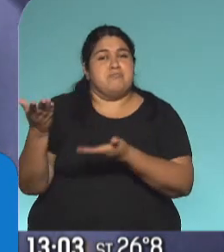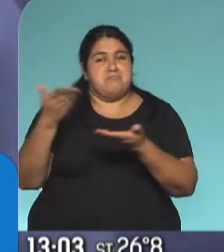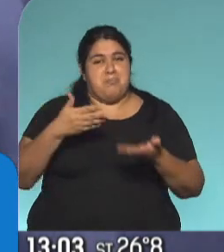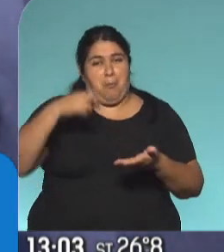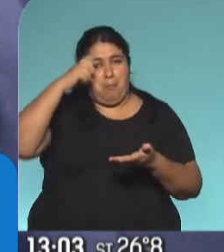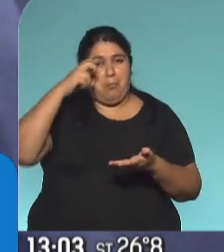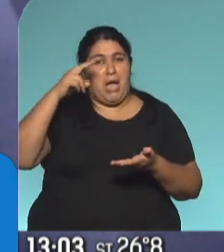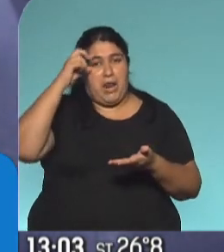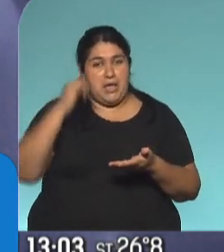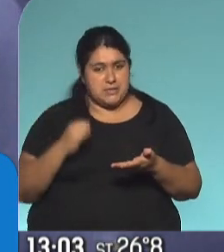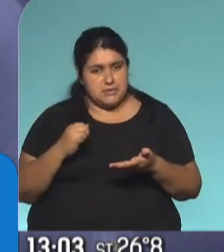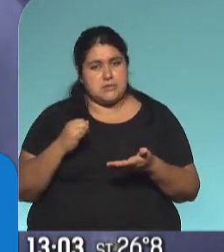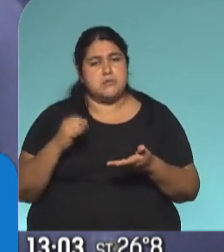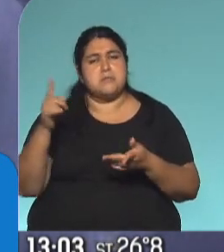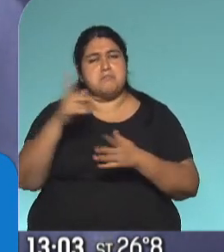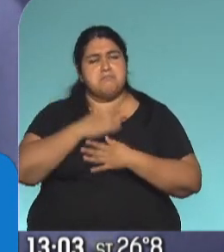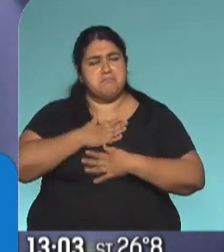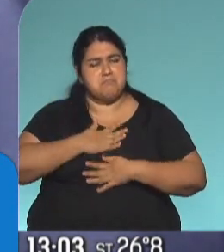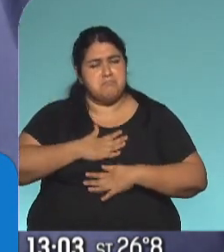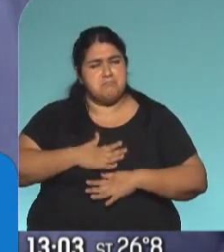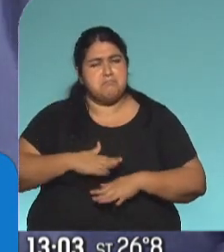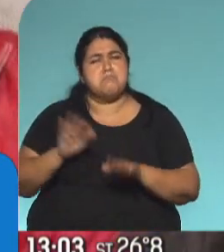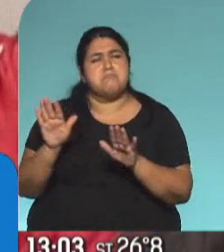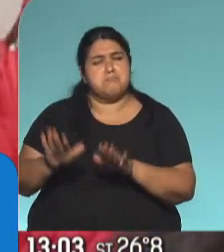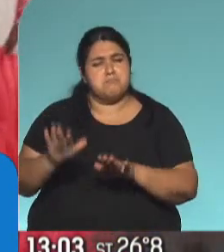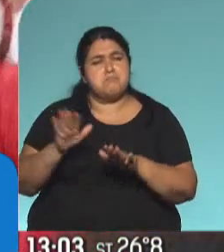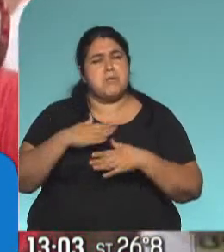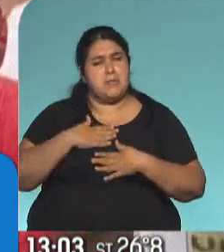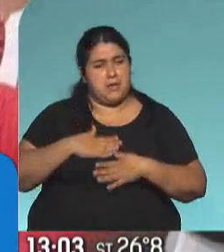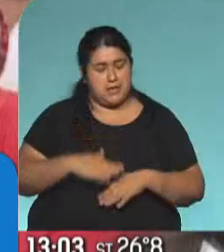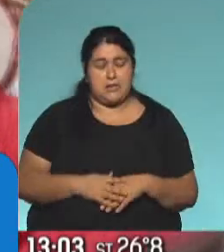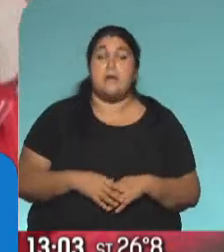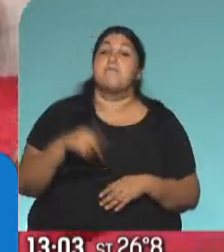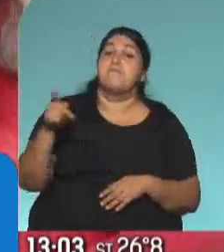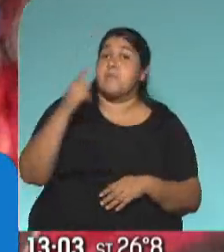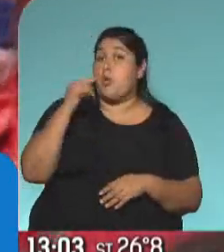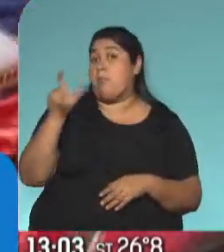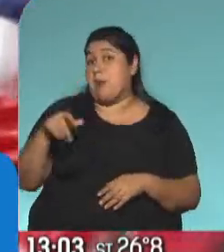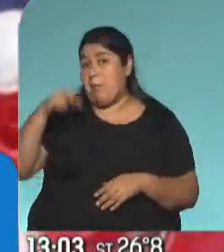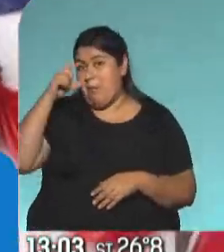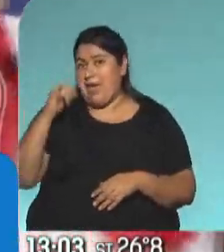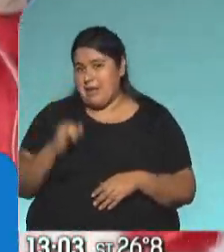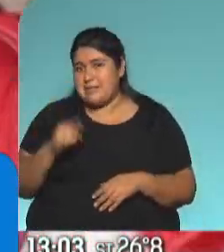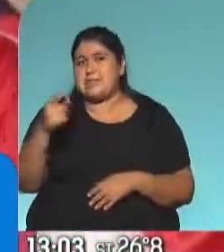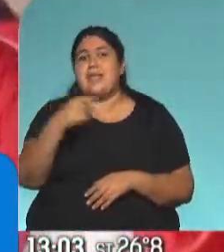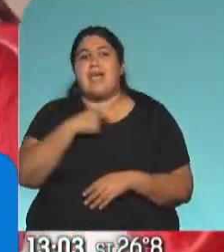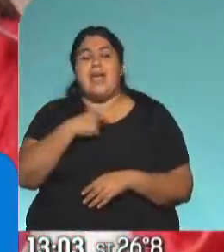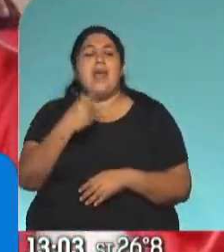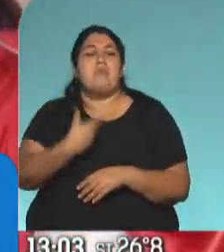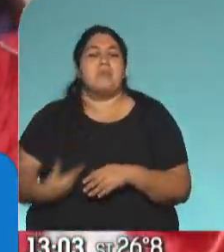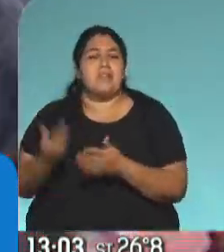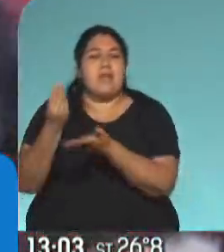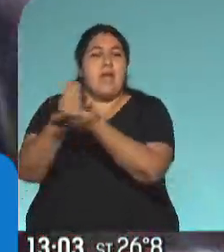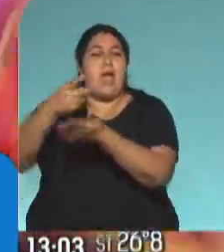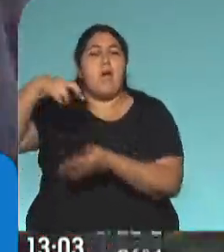Pérez que mantenga la calma, que mantenga la tranquilidad. Mientras tanto, Pérez, candidato presidencial del partido